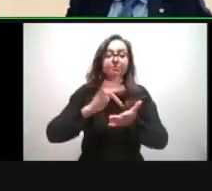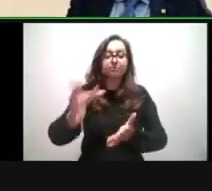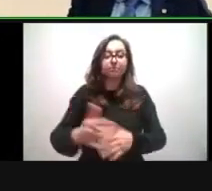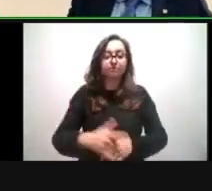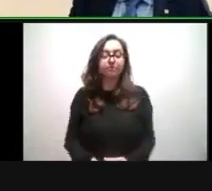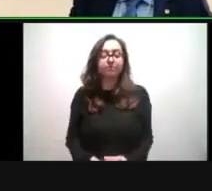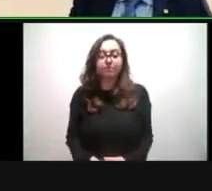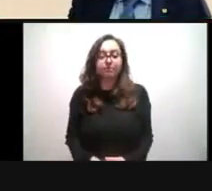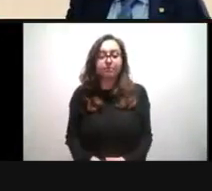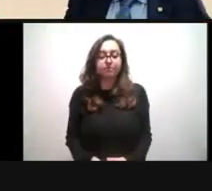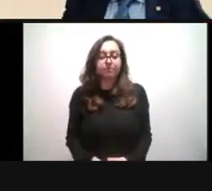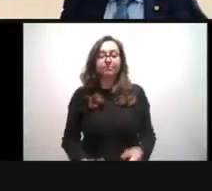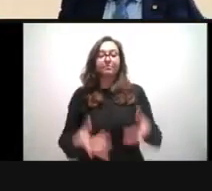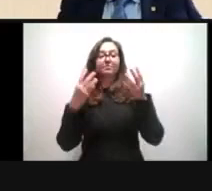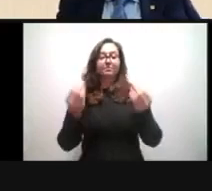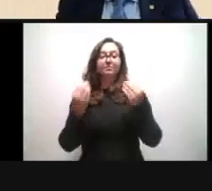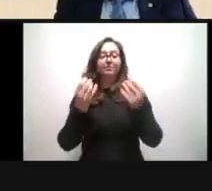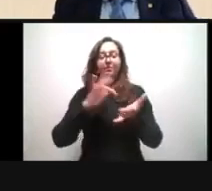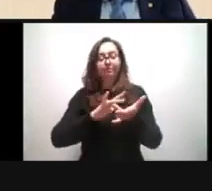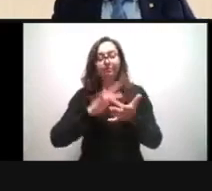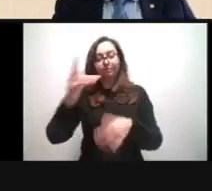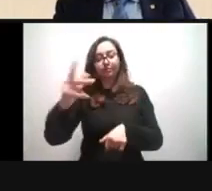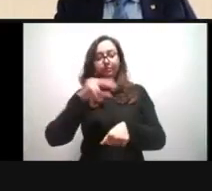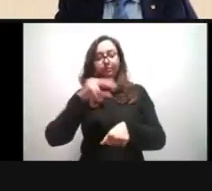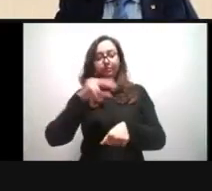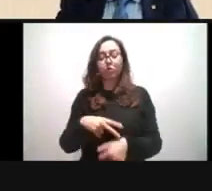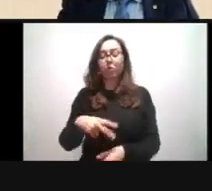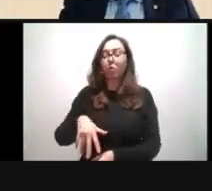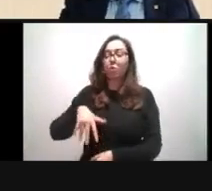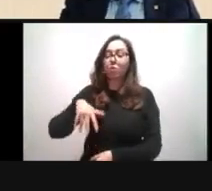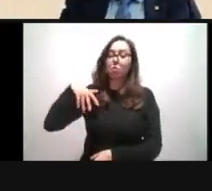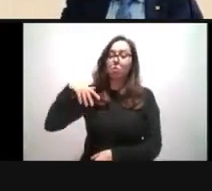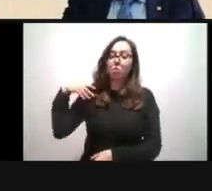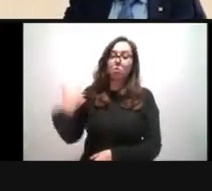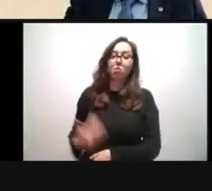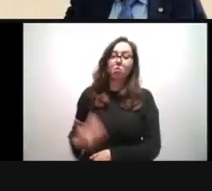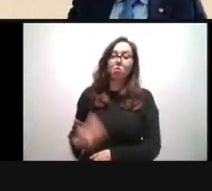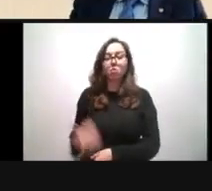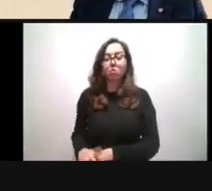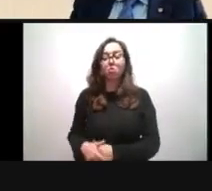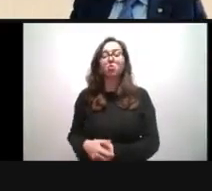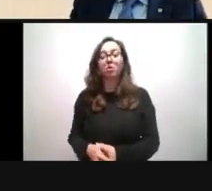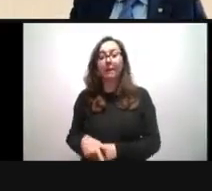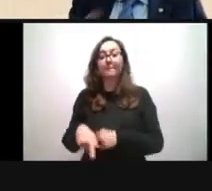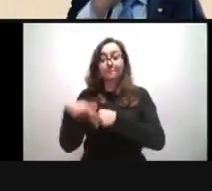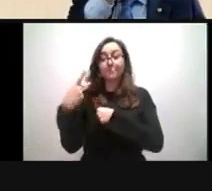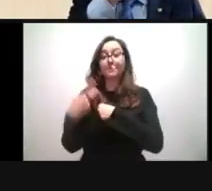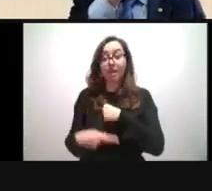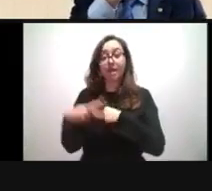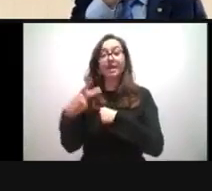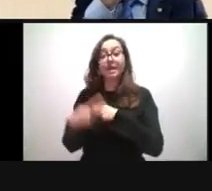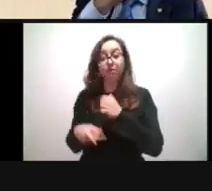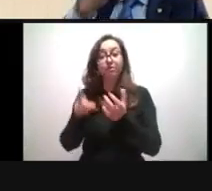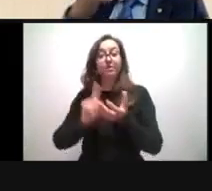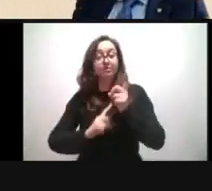Muchas gracias, doctor. Pues vaya que hay, pues se corren algunos peligros cuando se practica deporte, sobre todo cuando